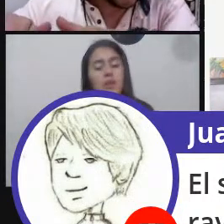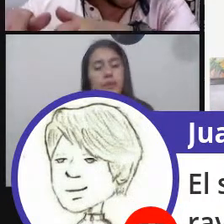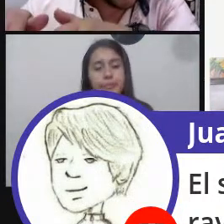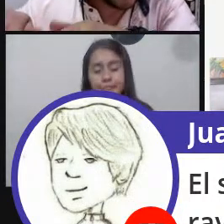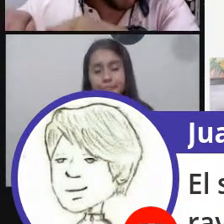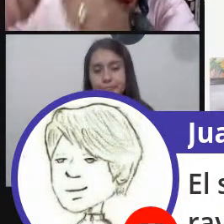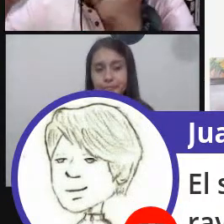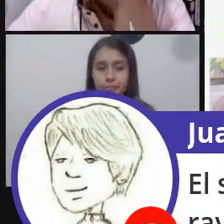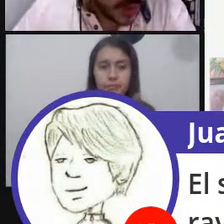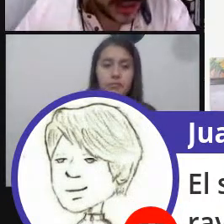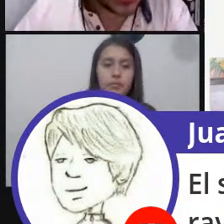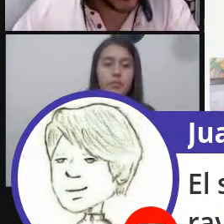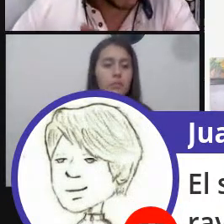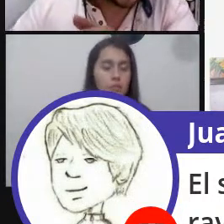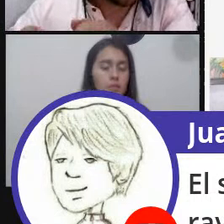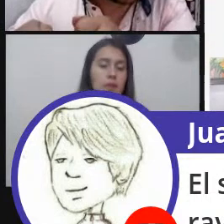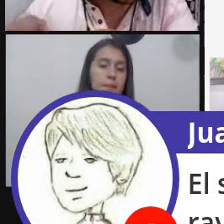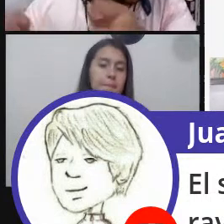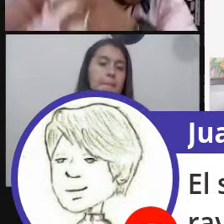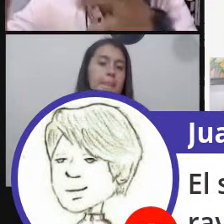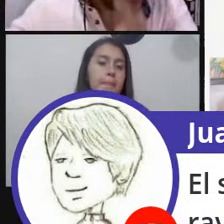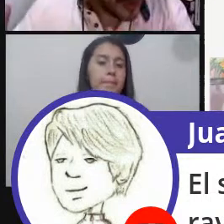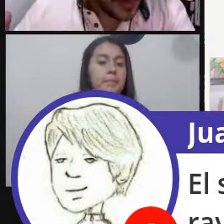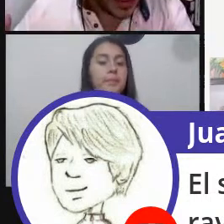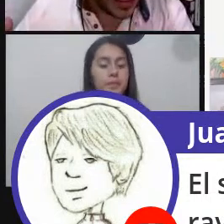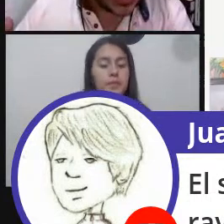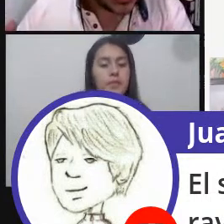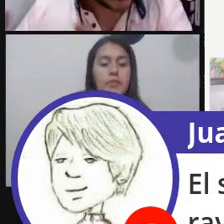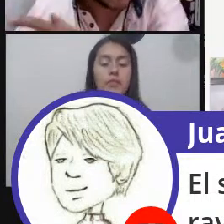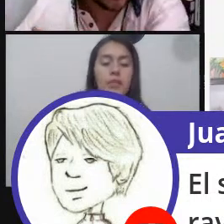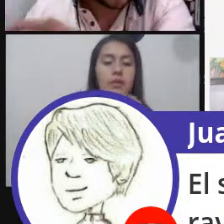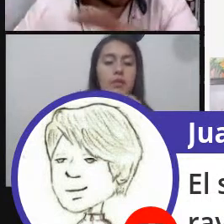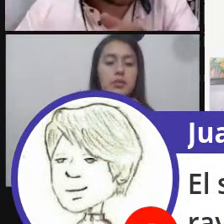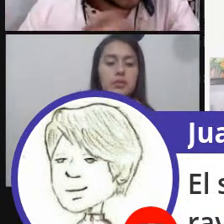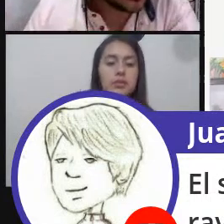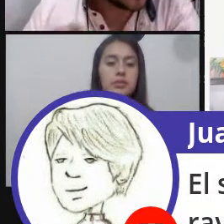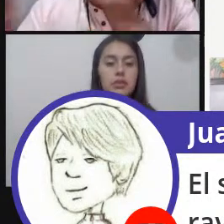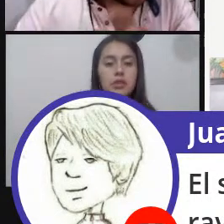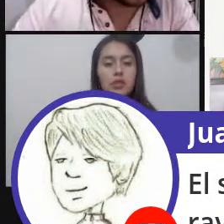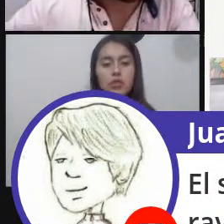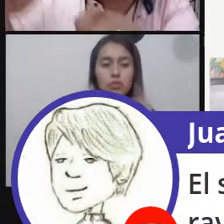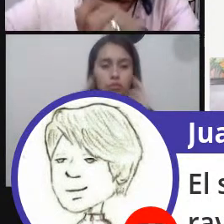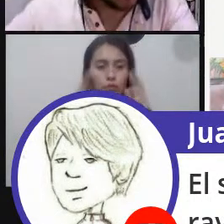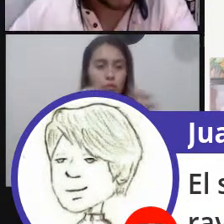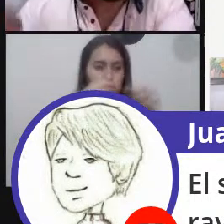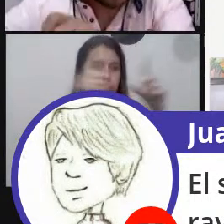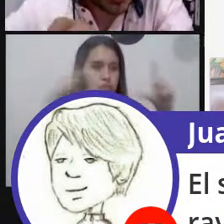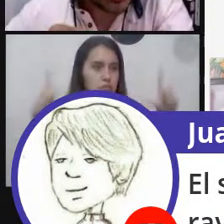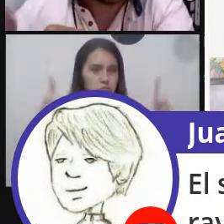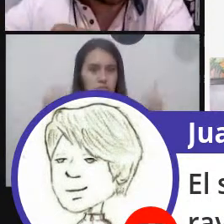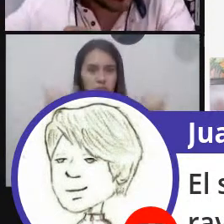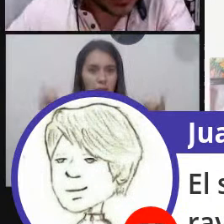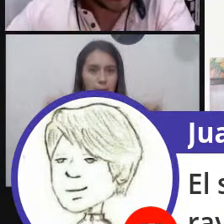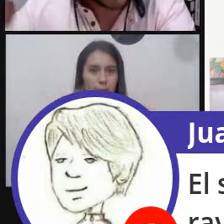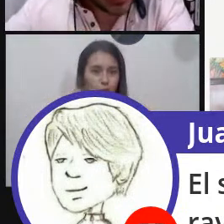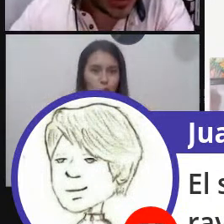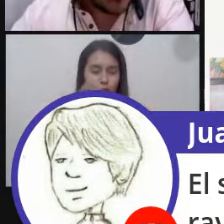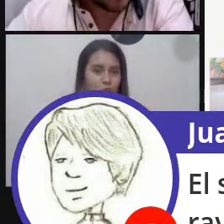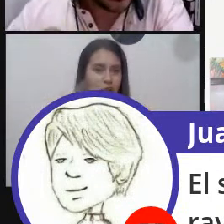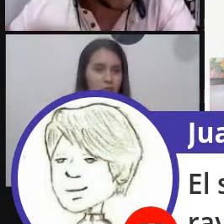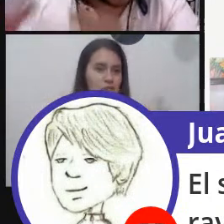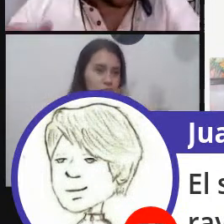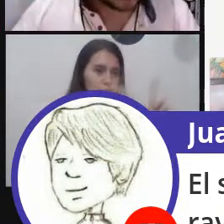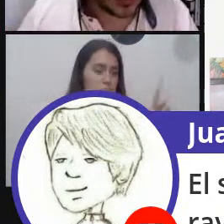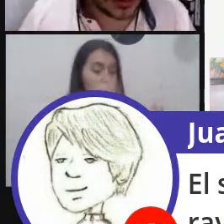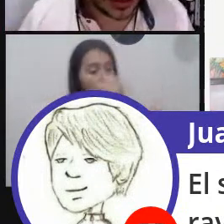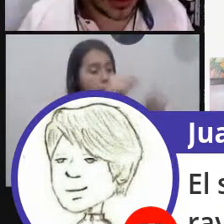puedes tener Whiteboard, allá puedes tener cualquier programa que necesites y lo que va a hacer esto es solo transmitir. Entonces tú vas rayando la pantalla desde allá